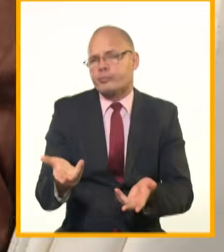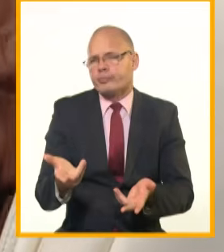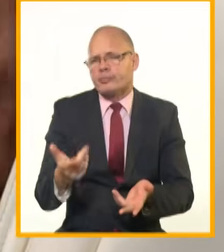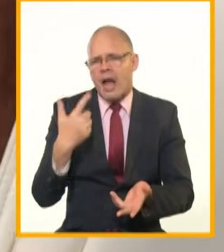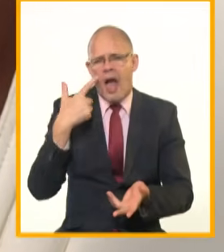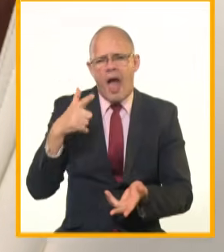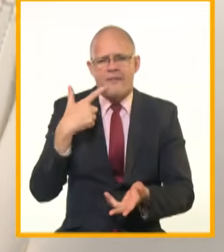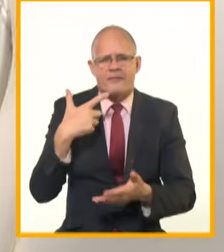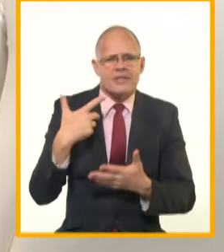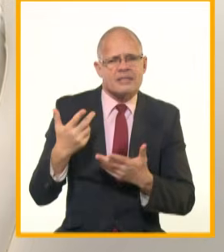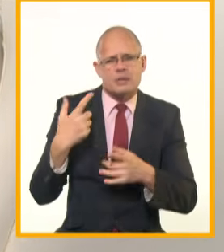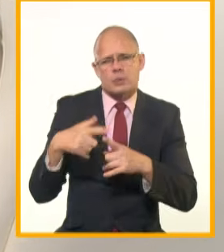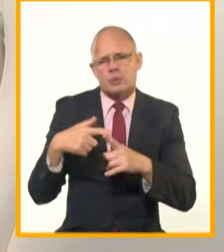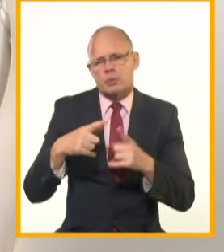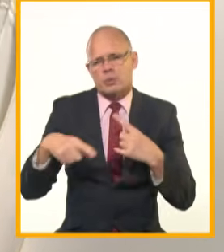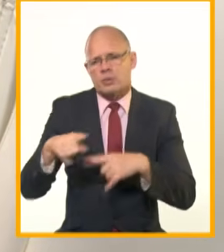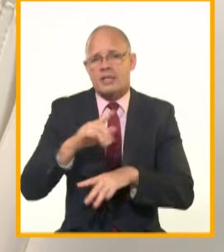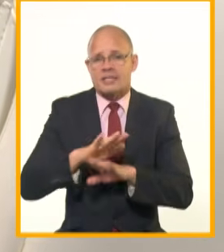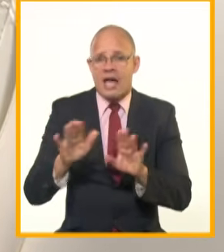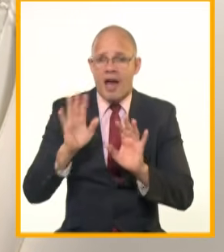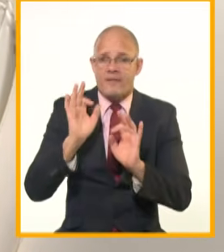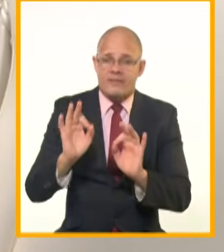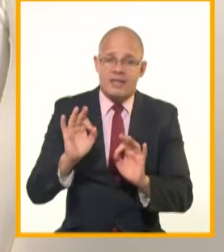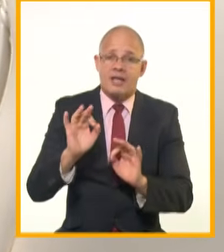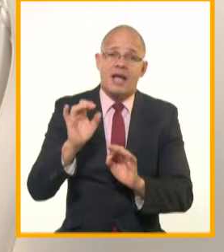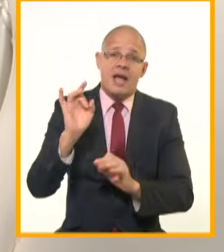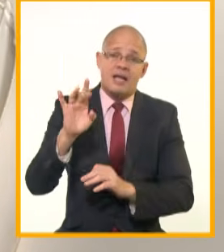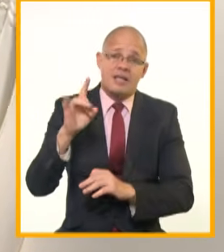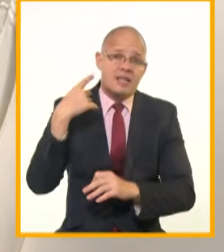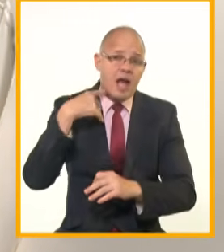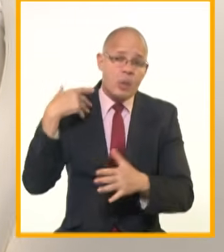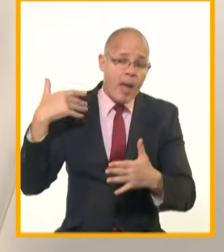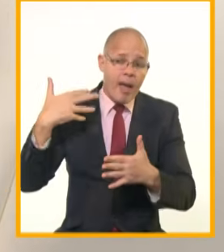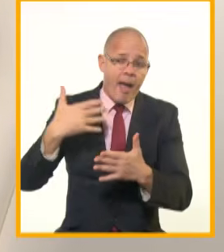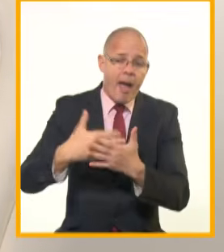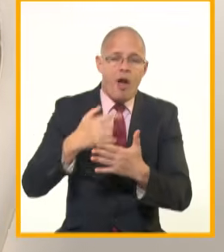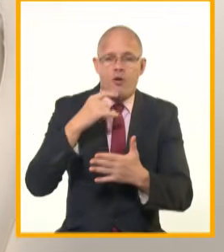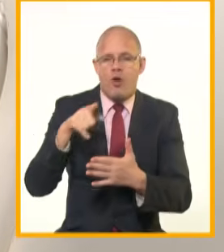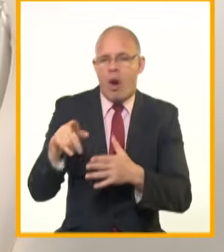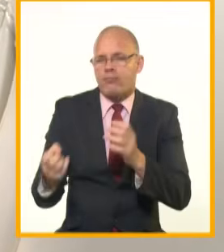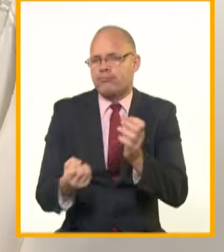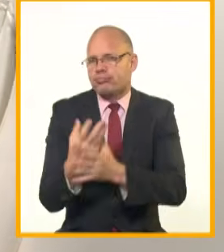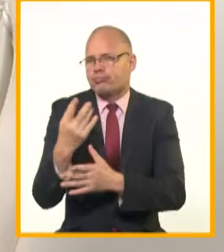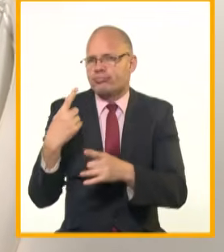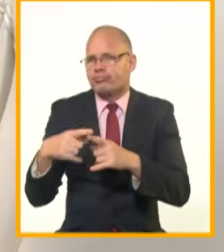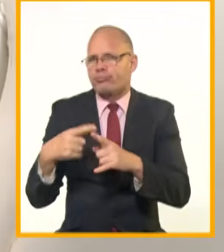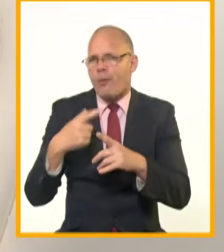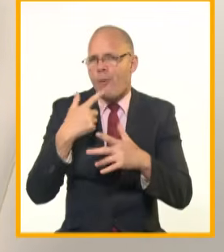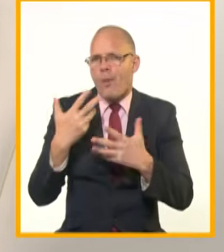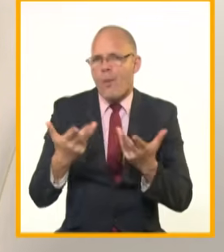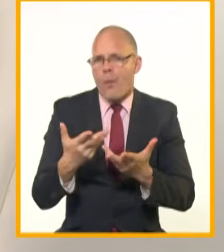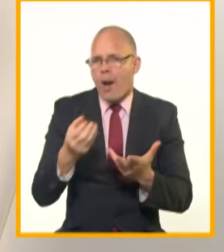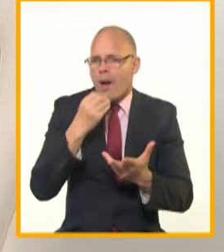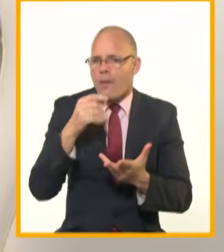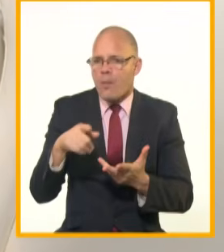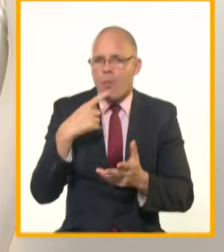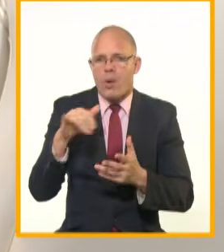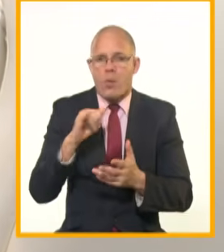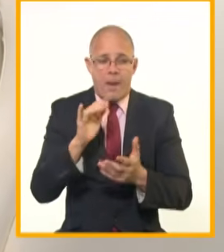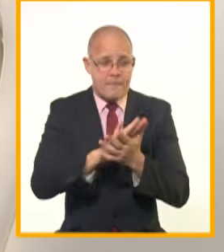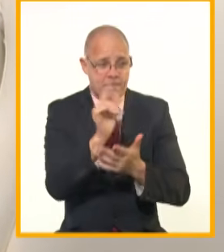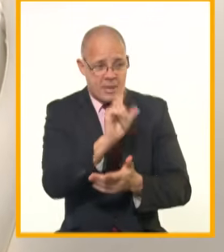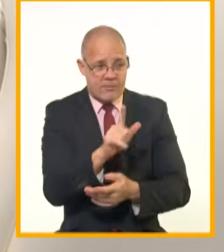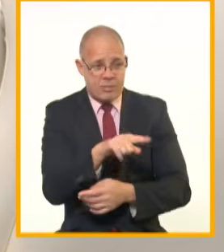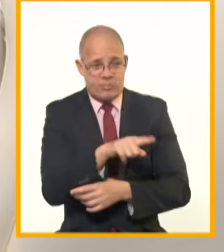podido consolidar en estos últimos 15 años, cómo se ha creado también, como en el caso de Mayabeque, una infraestructura de